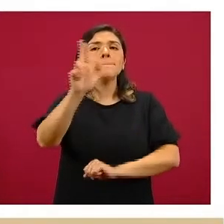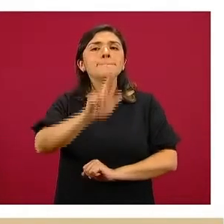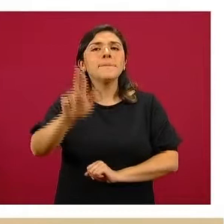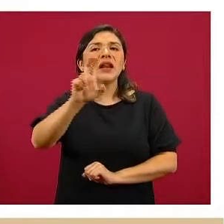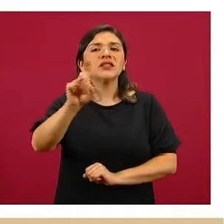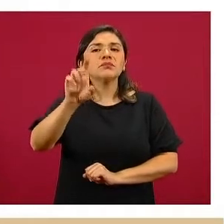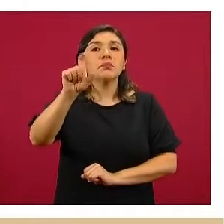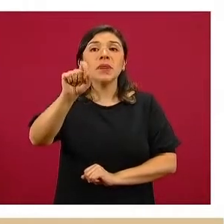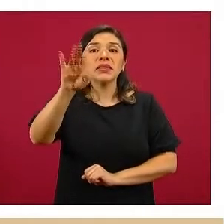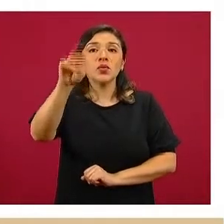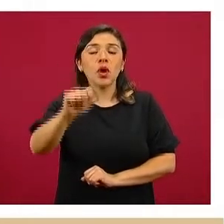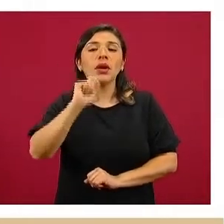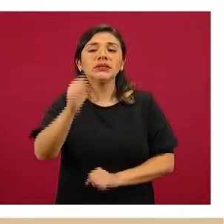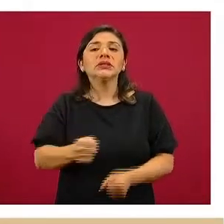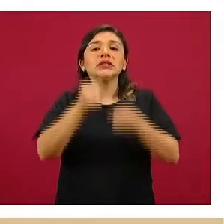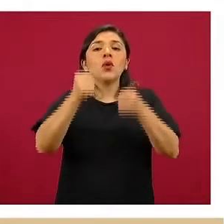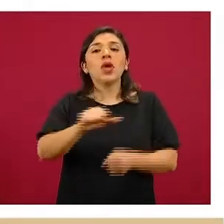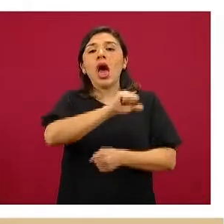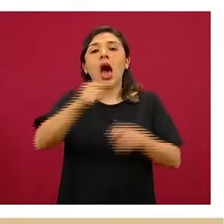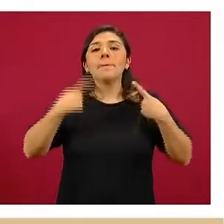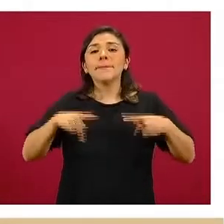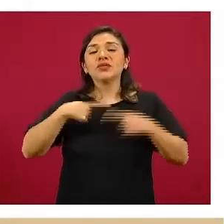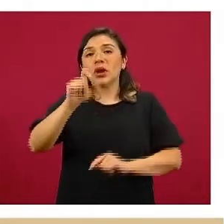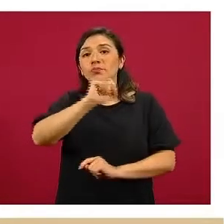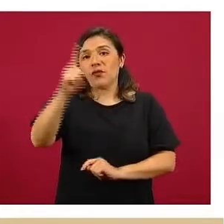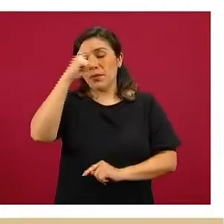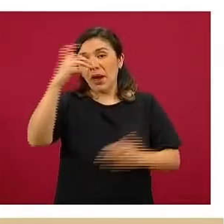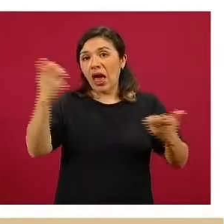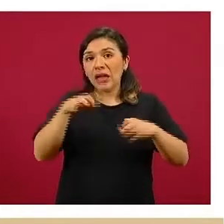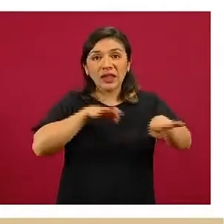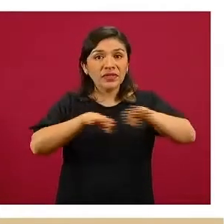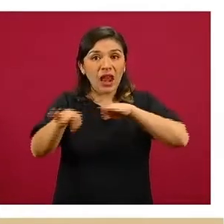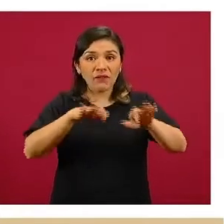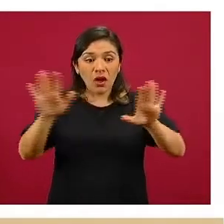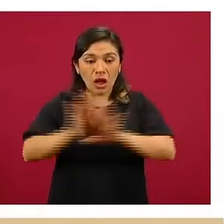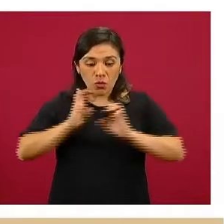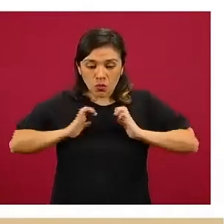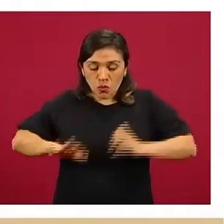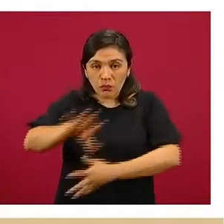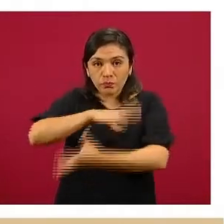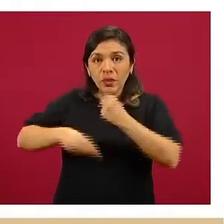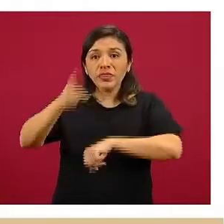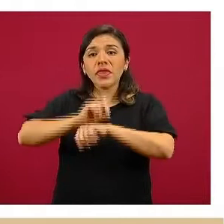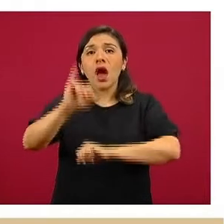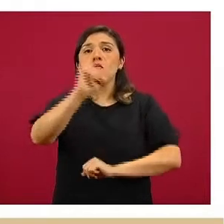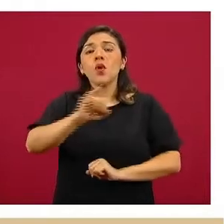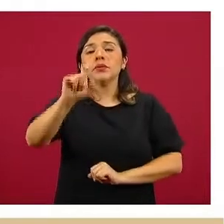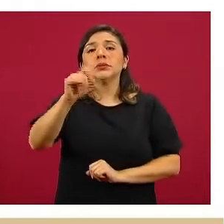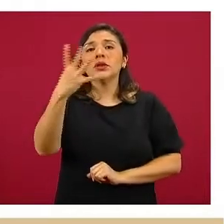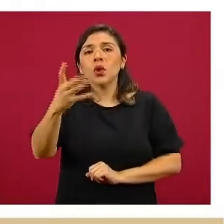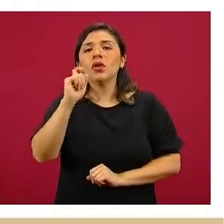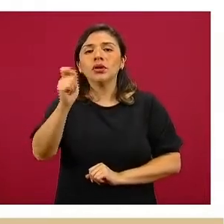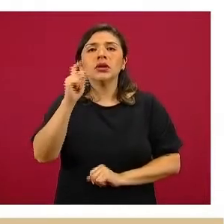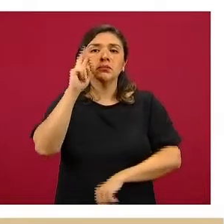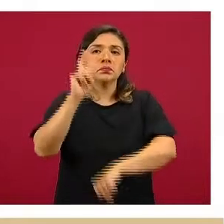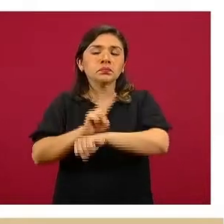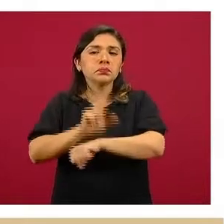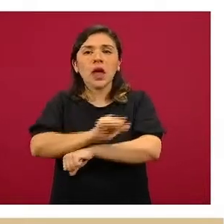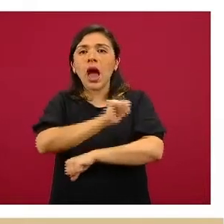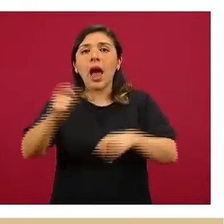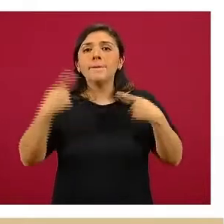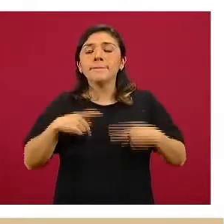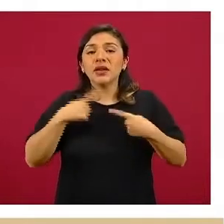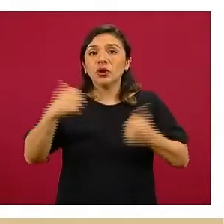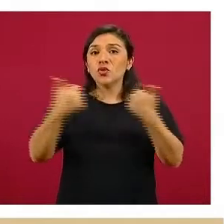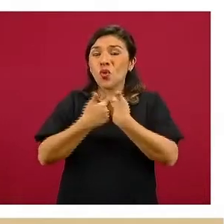29, seguridad de los profesionales durante el proceso de donación y trasplantes. El jueves 24, seguimiento de los pacientes trasplantados